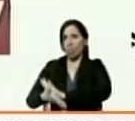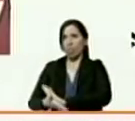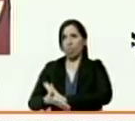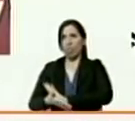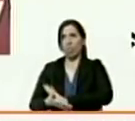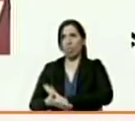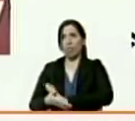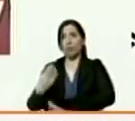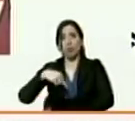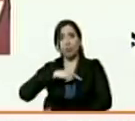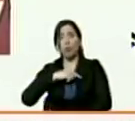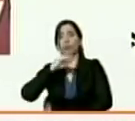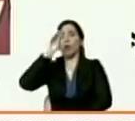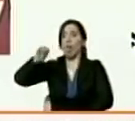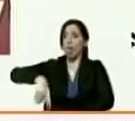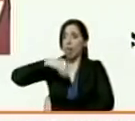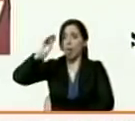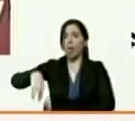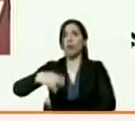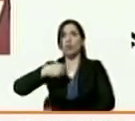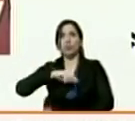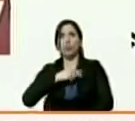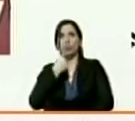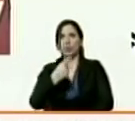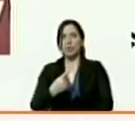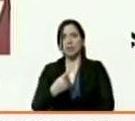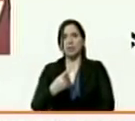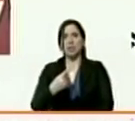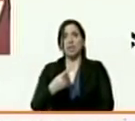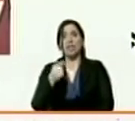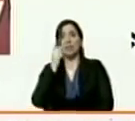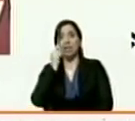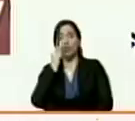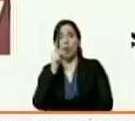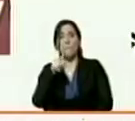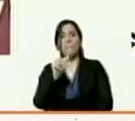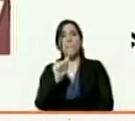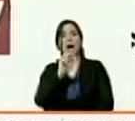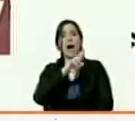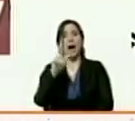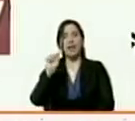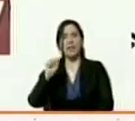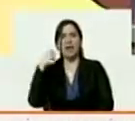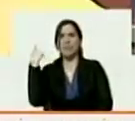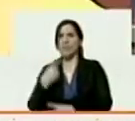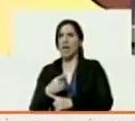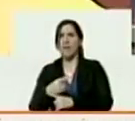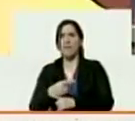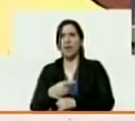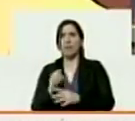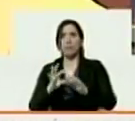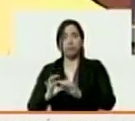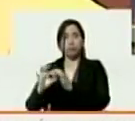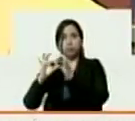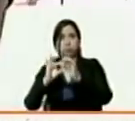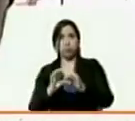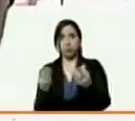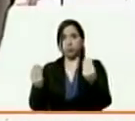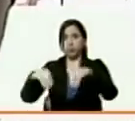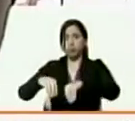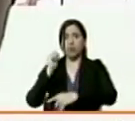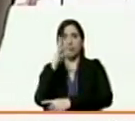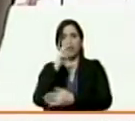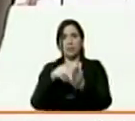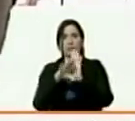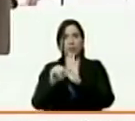hemos dicho, el señor Luis Parra, si quiere convocar a sesiones, tiene que coordinar con la Asamblea Nacional Constituyente. Si nosotros no